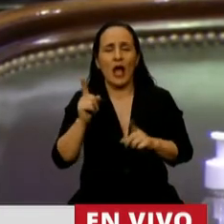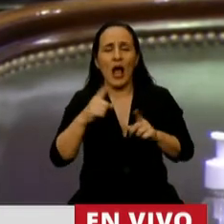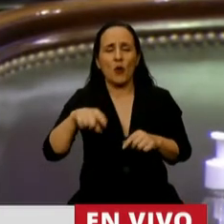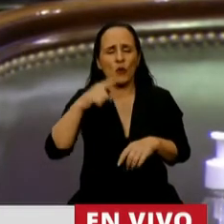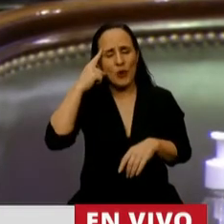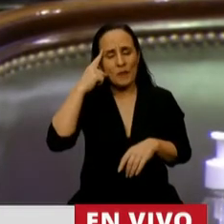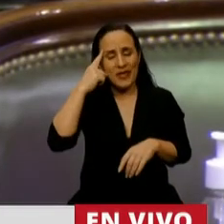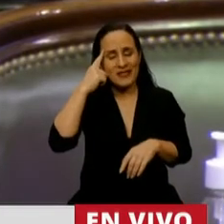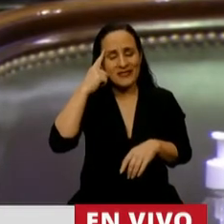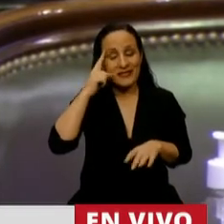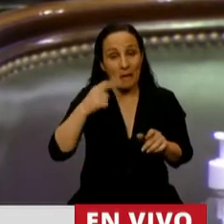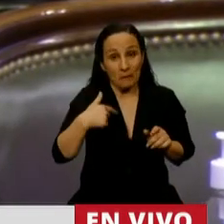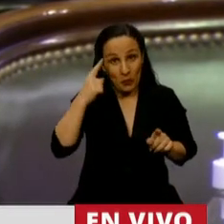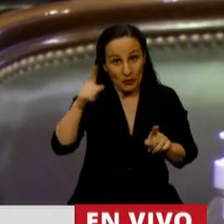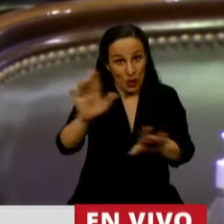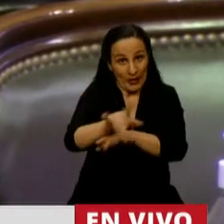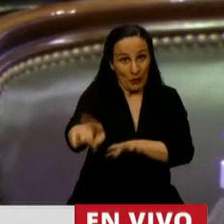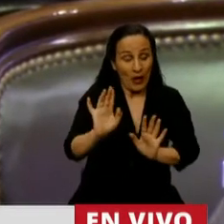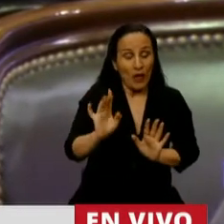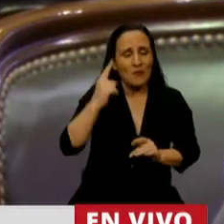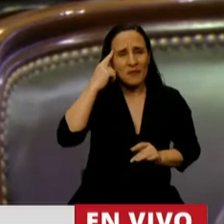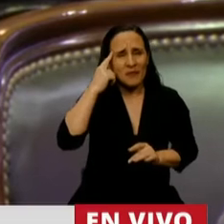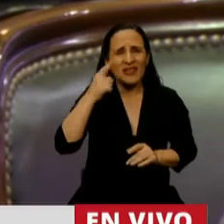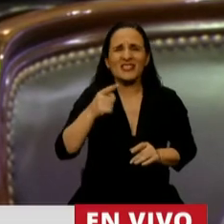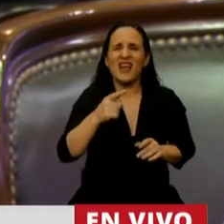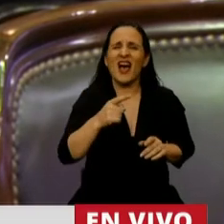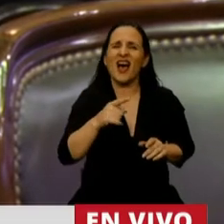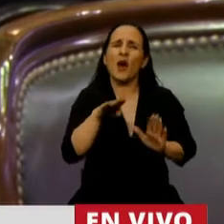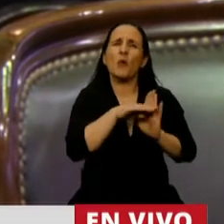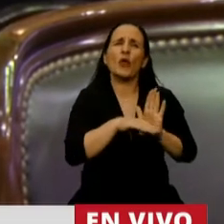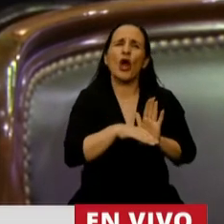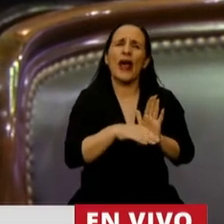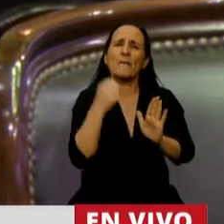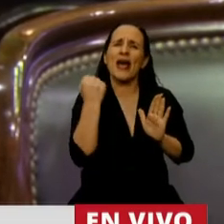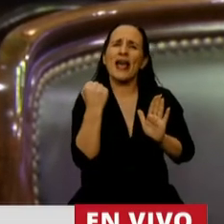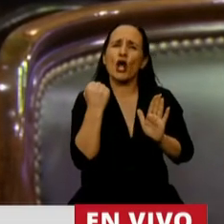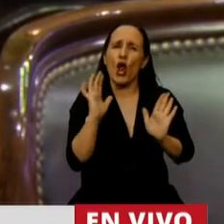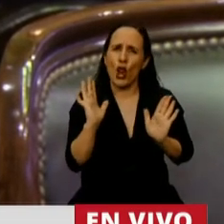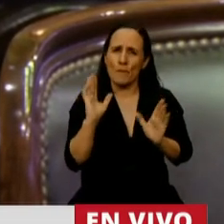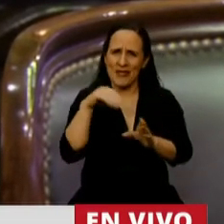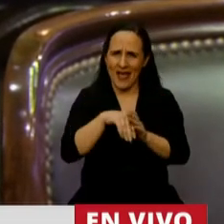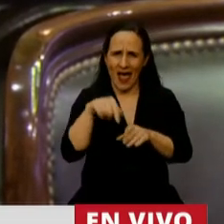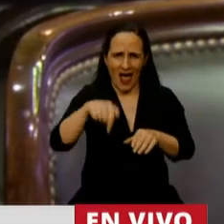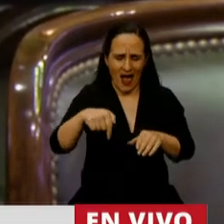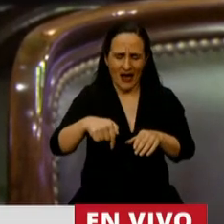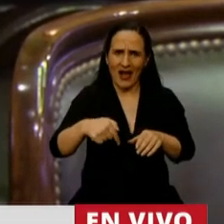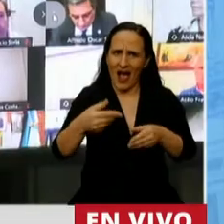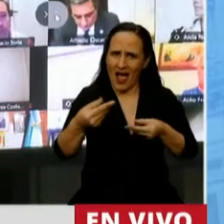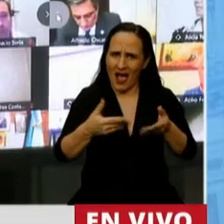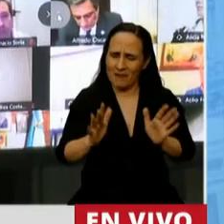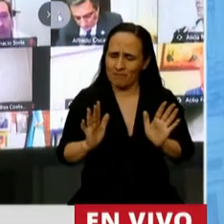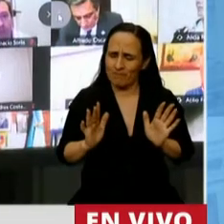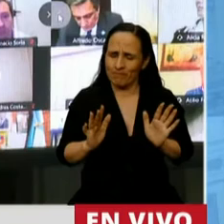creo que se equivocan, que estamos discutiendo un programa económico esta noche en el recinto. Yo creo,